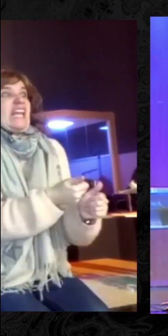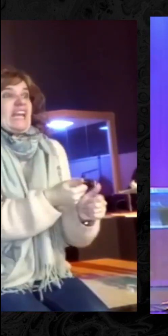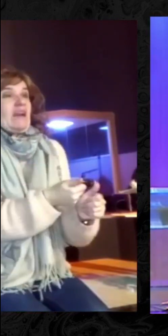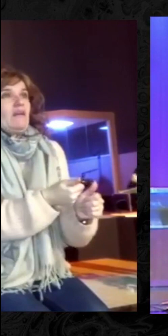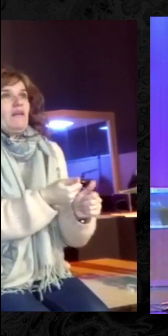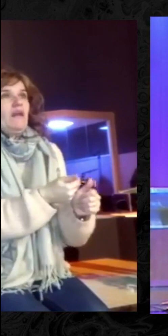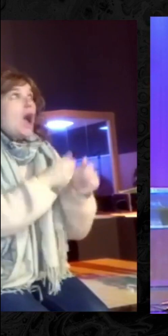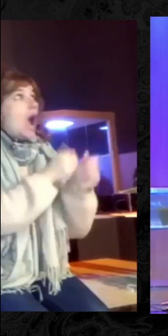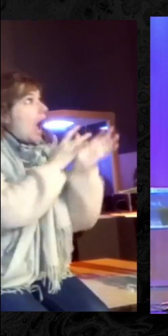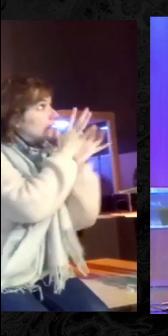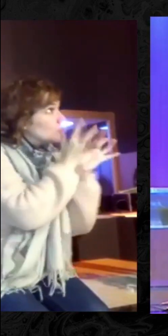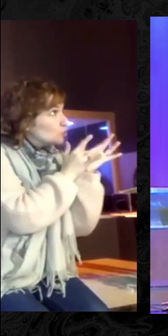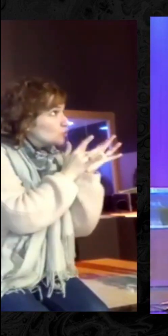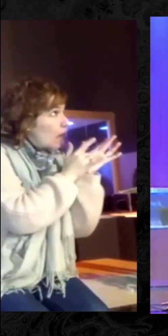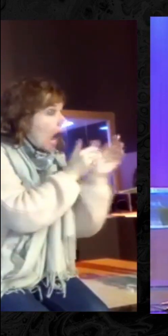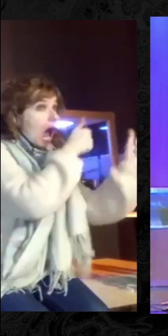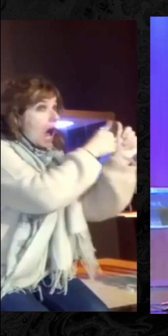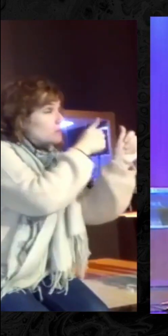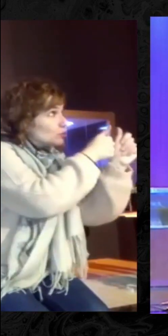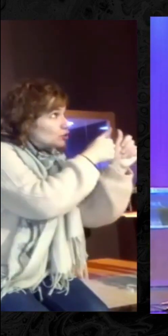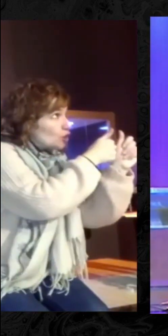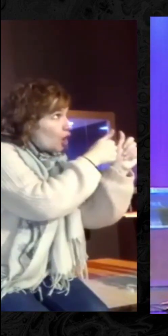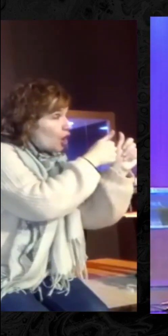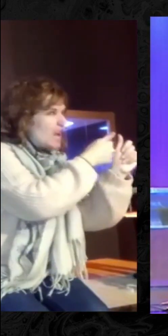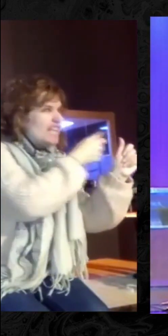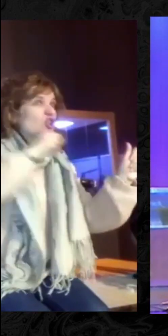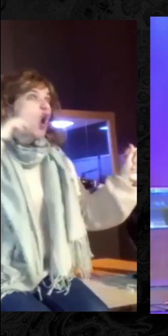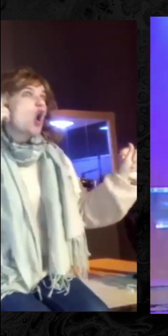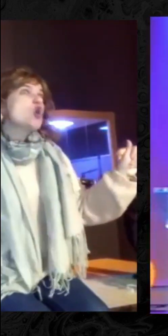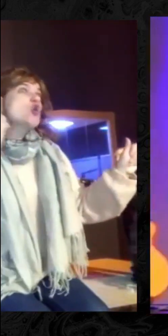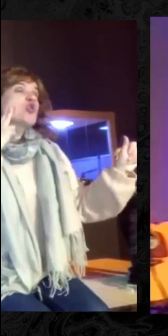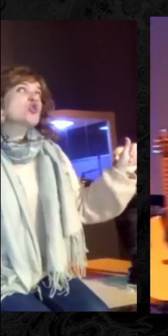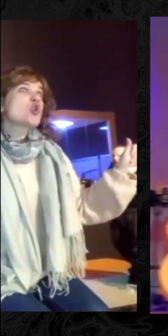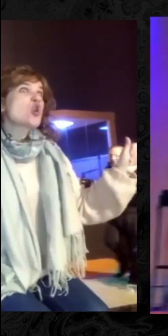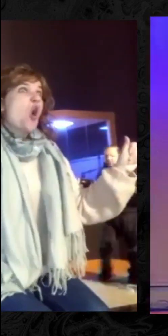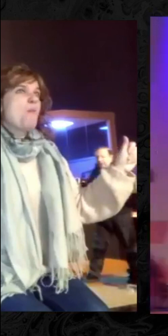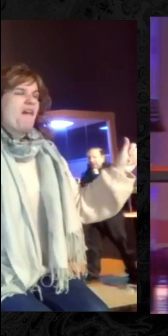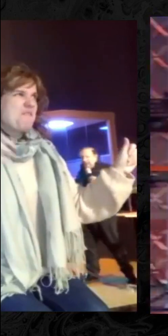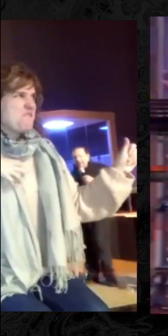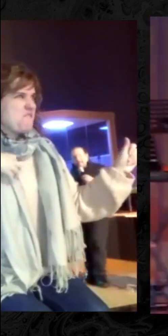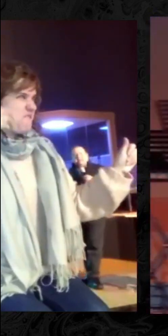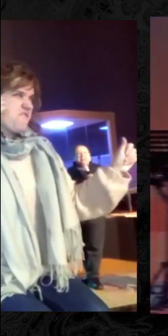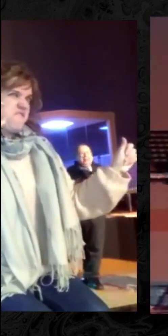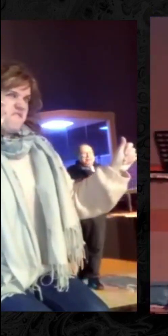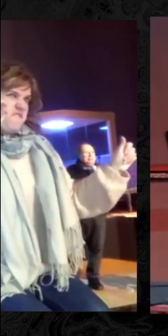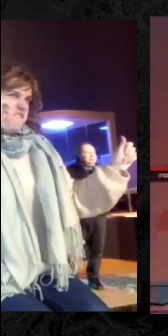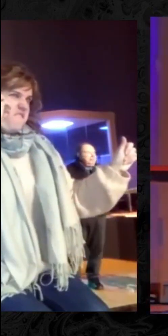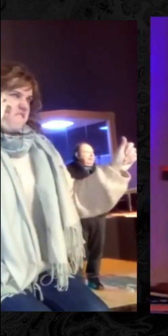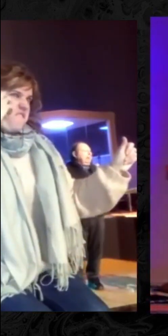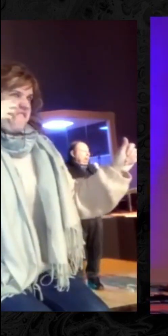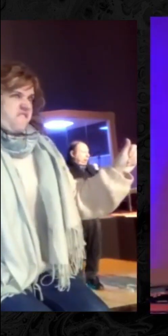esto al imperio romano les reventaba porque el Imperio Romano ellos decían que el César